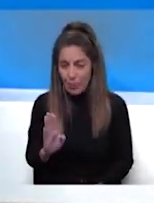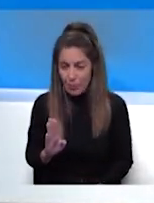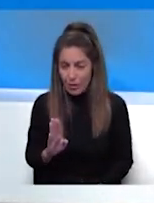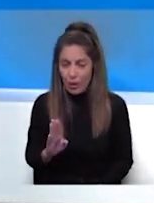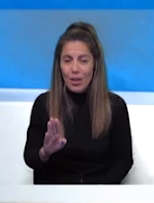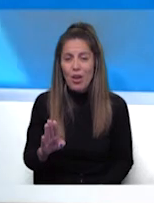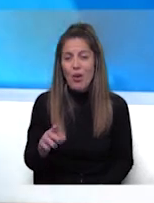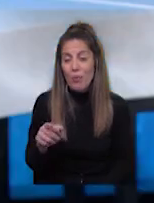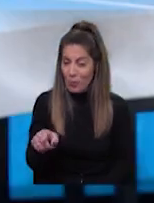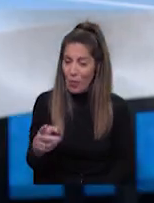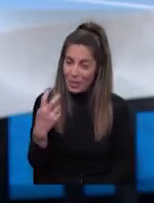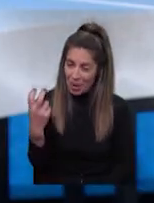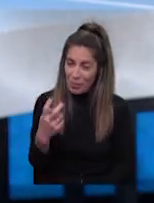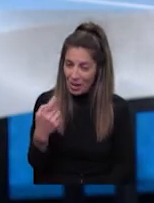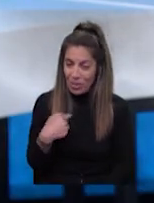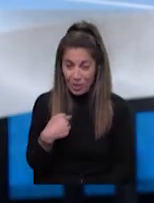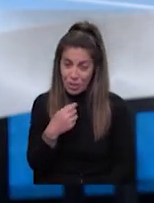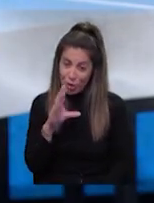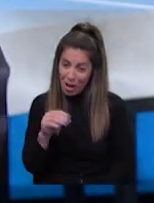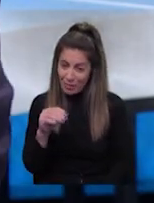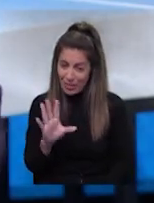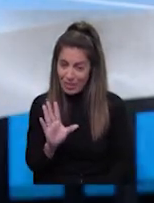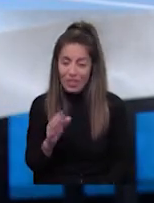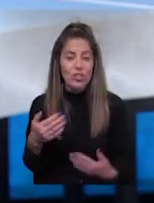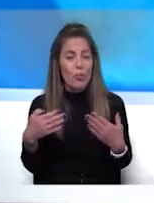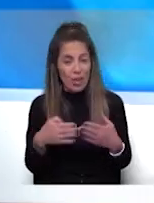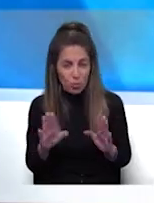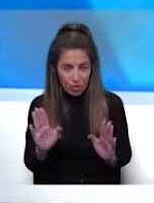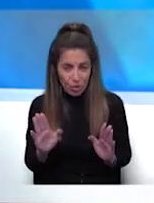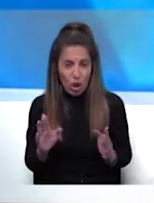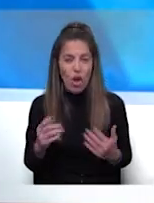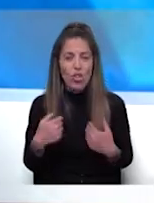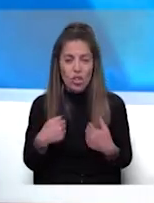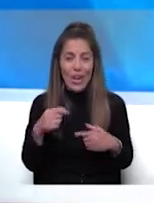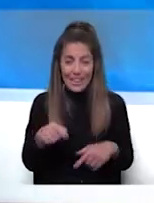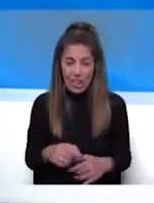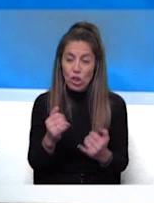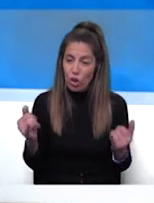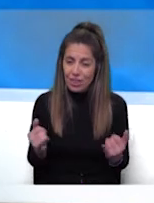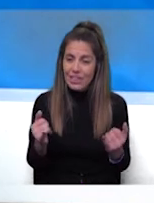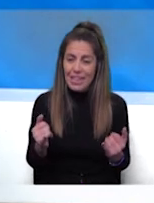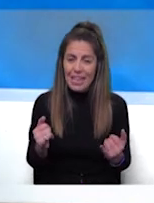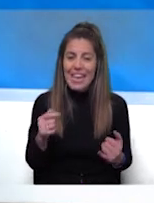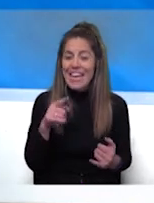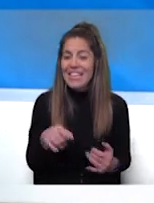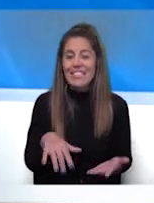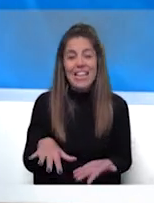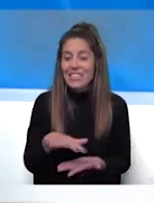vos me estás buscando la boca. Yo te pregunto. No, te digo porque yo he hablado en estos días. Yo creo que ese solo